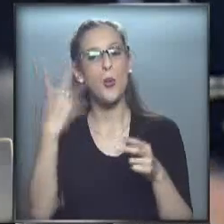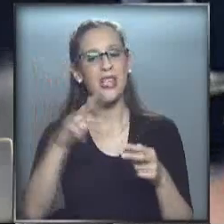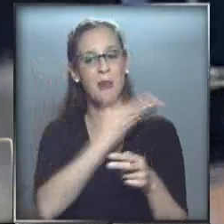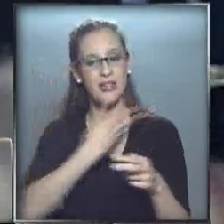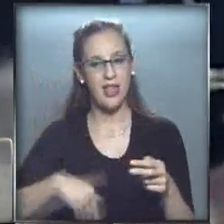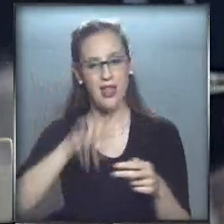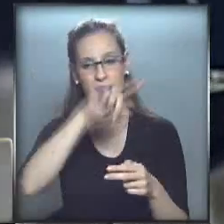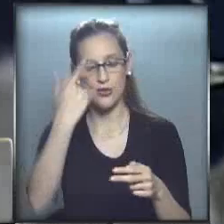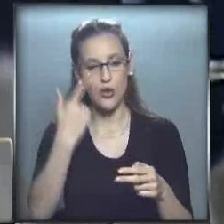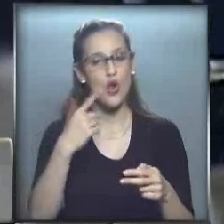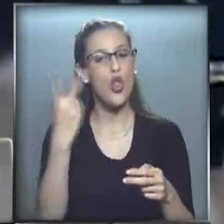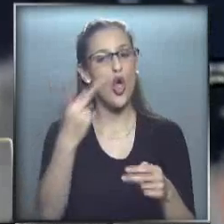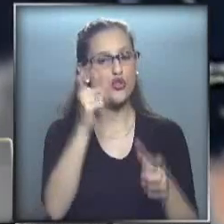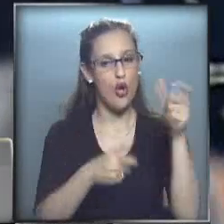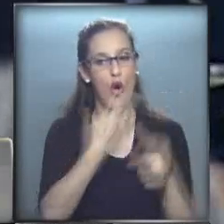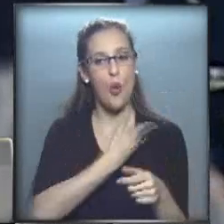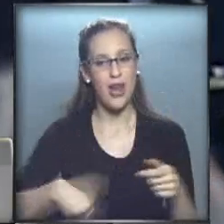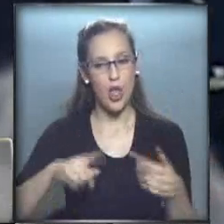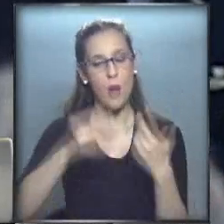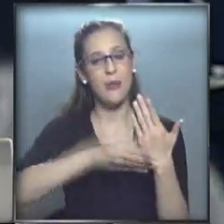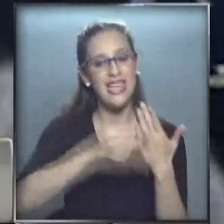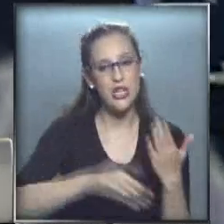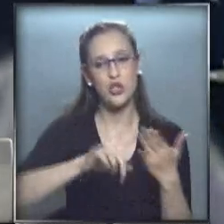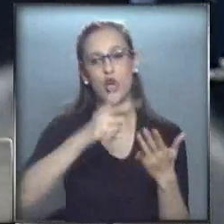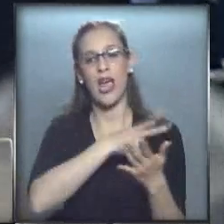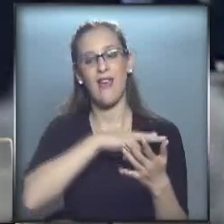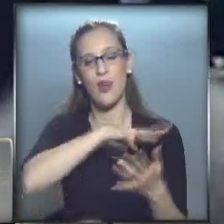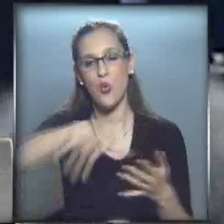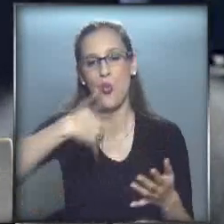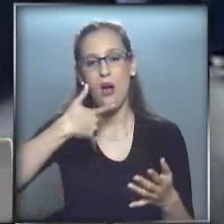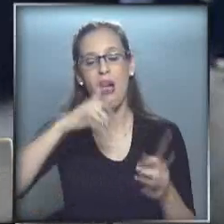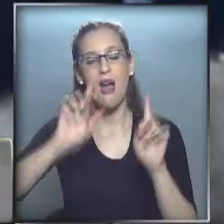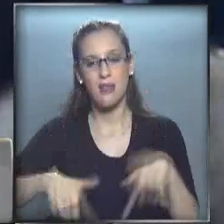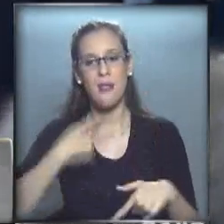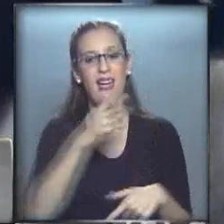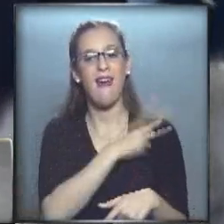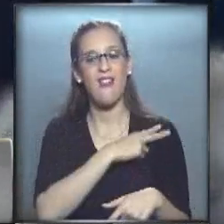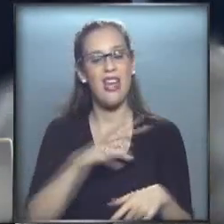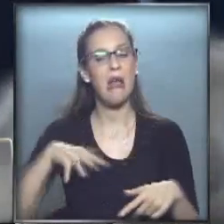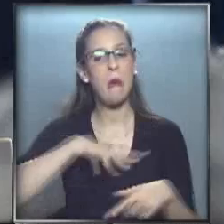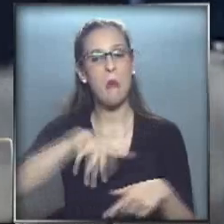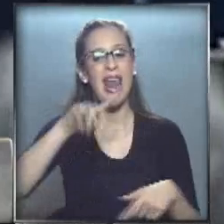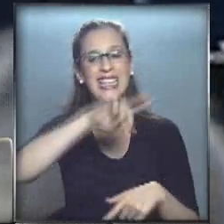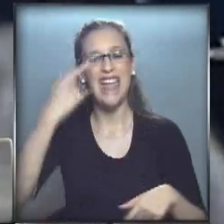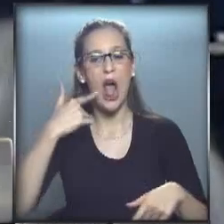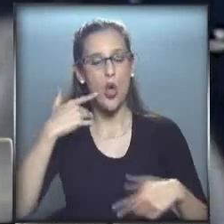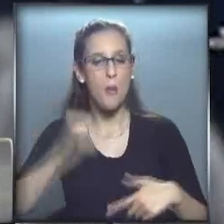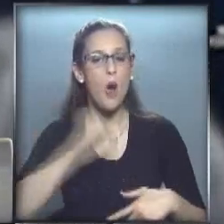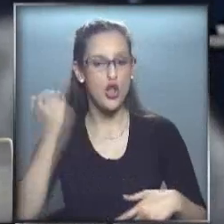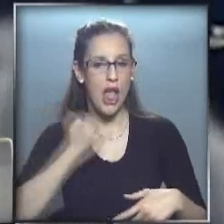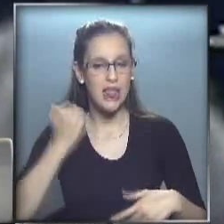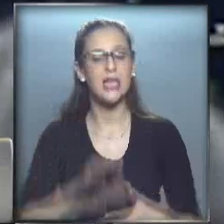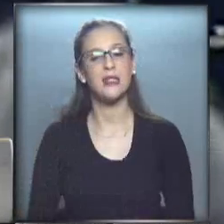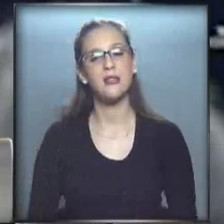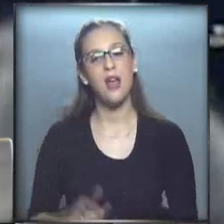de la Nación, los señores gobernadores, ministros, jefe del Estado Mayor Conjunto y señores jefes de los Estados Mayores de las Fuerzas